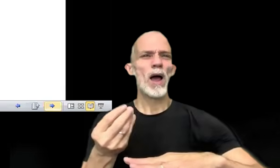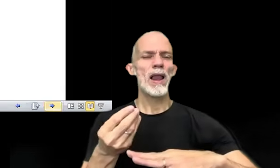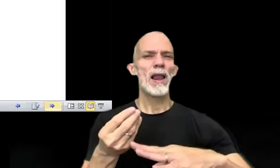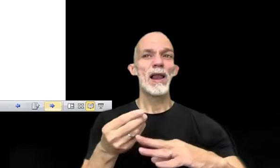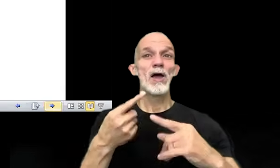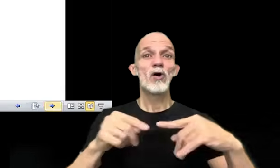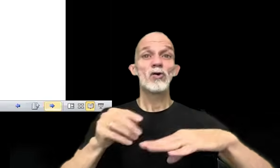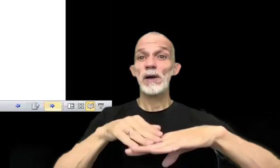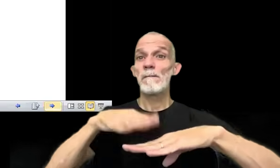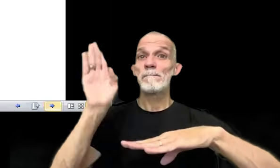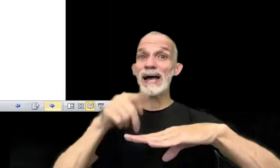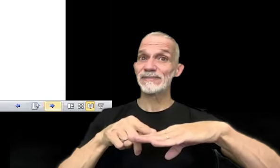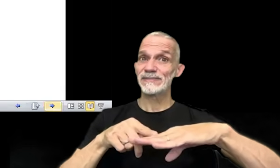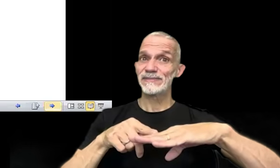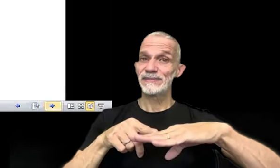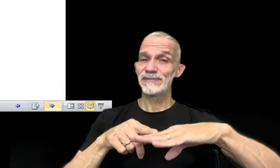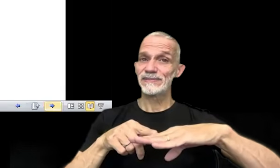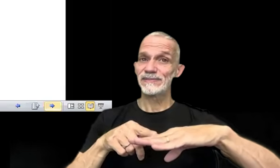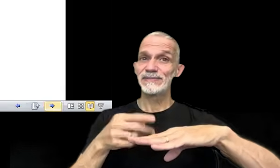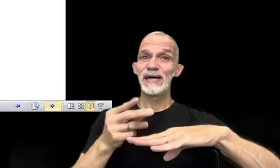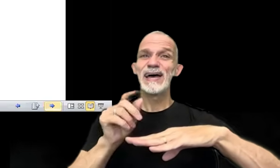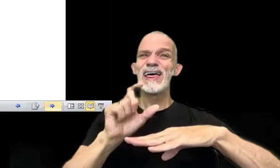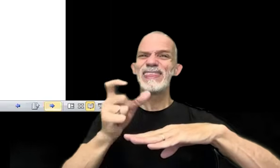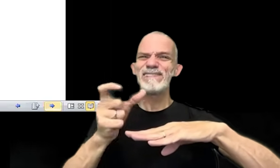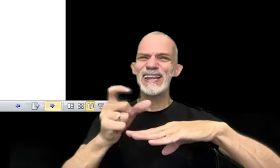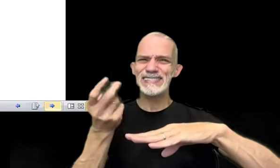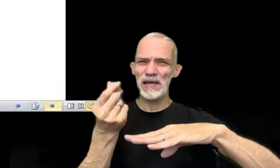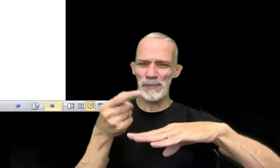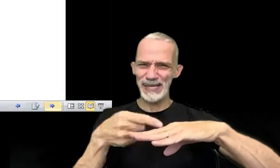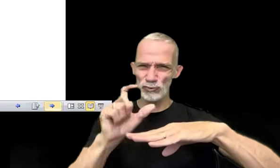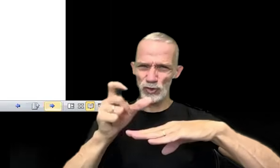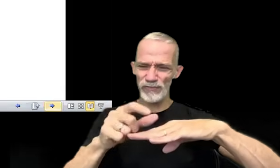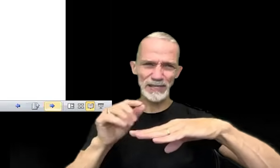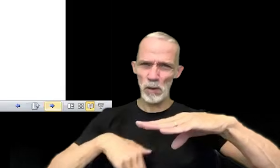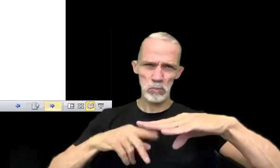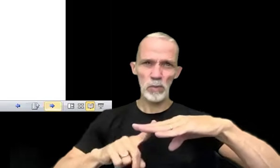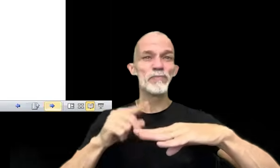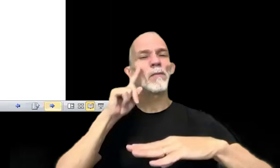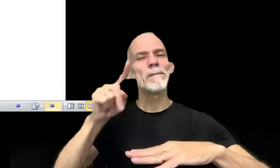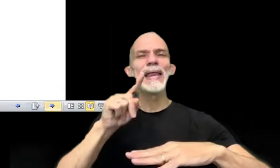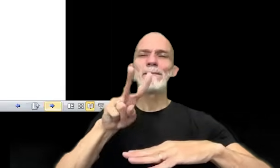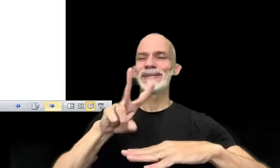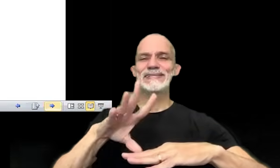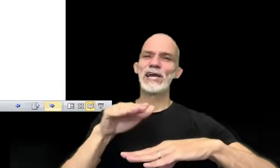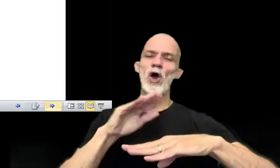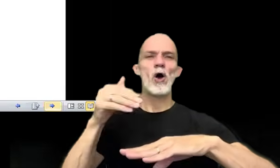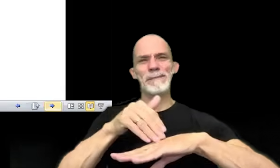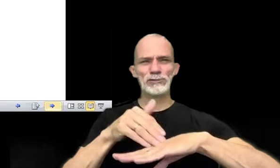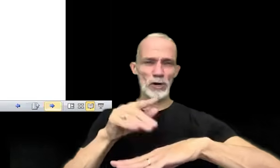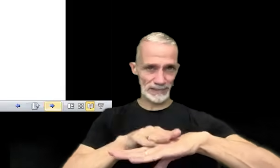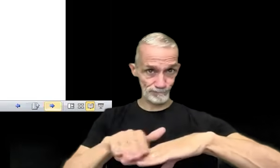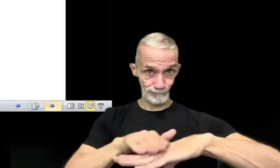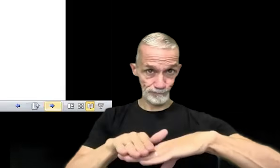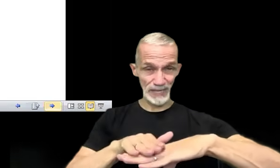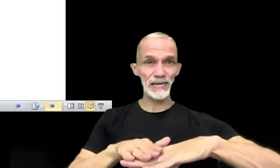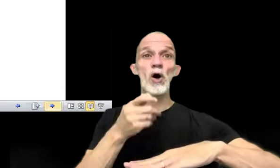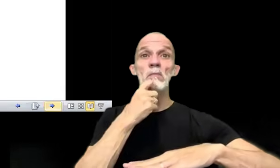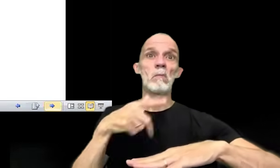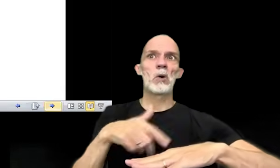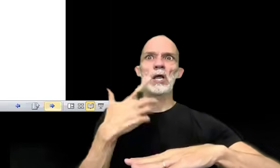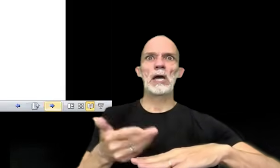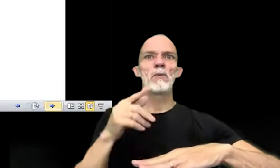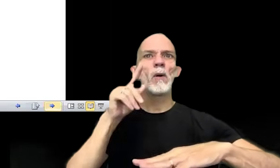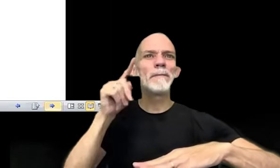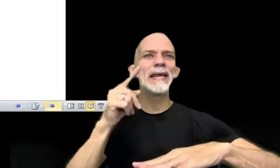es aquello que supera ese monto. Por ejemplo, 1.025 millones es el mínimo no imponible. Si